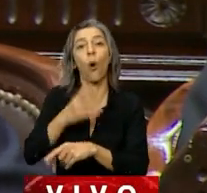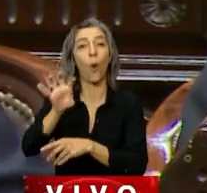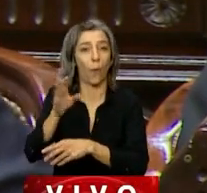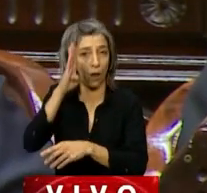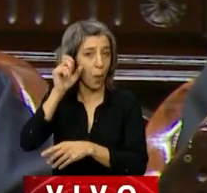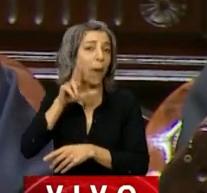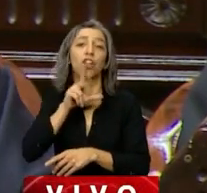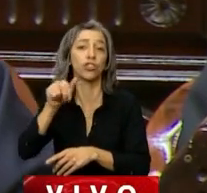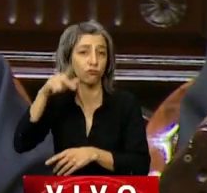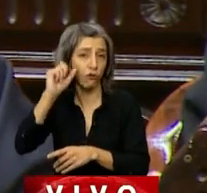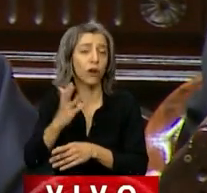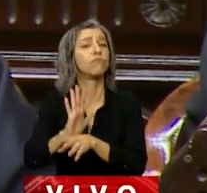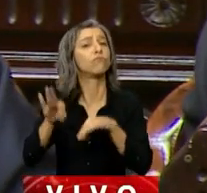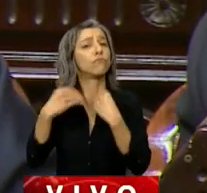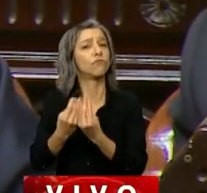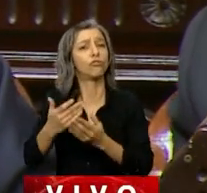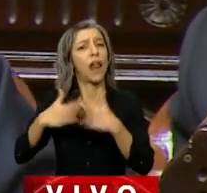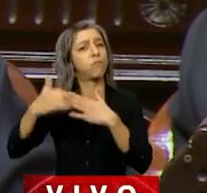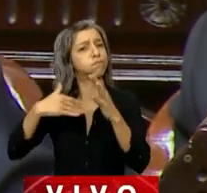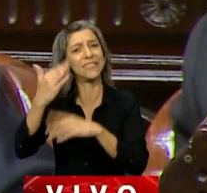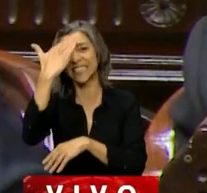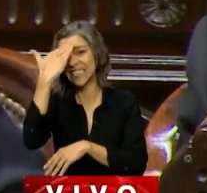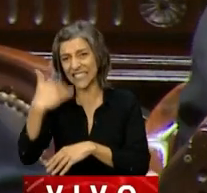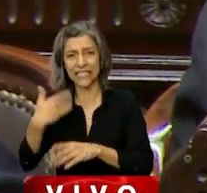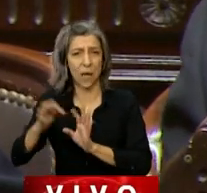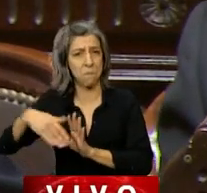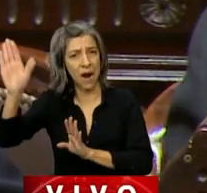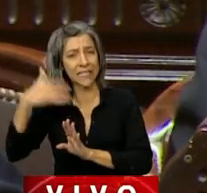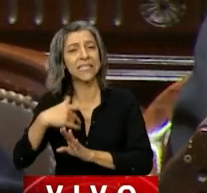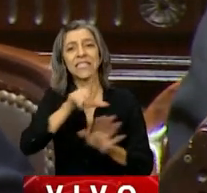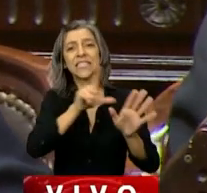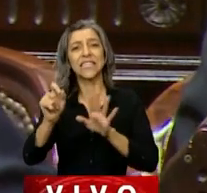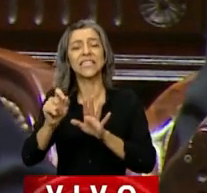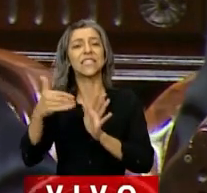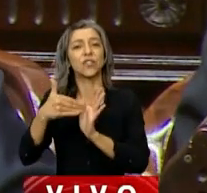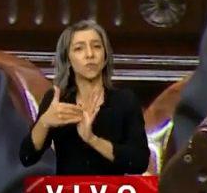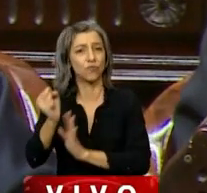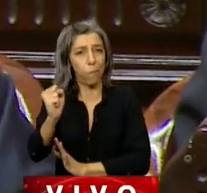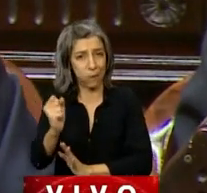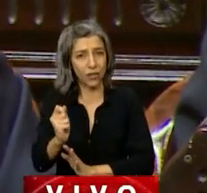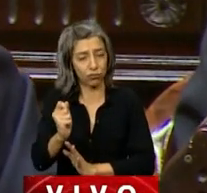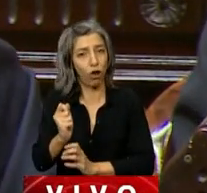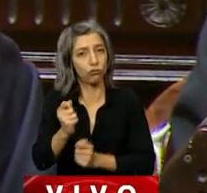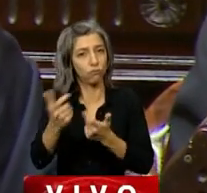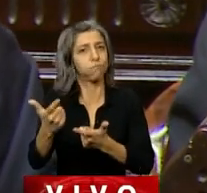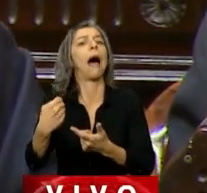se hicieron más de 15 obras y se desembolsaron más de 700 millones de pesos en nuestra provincia.